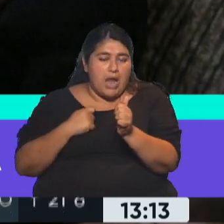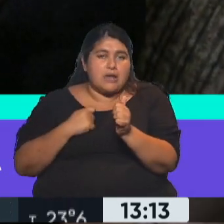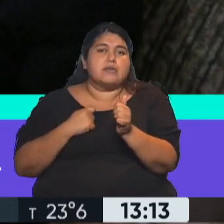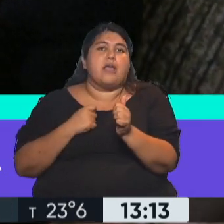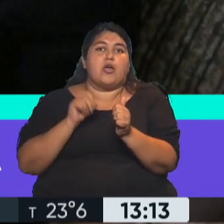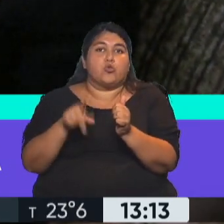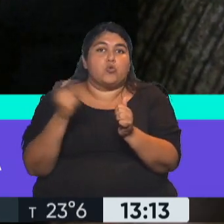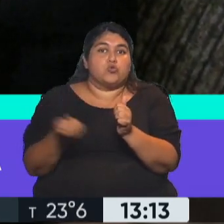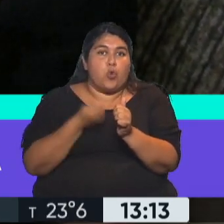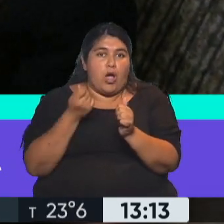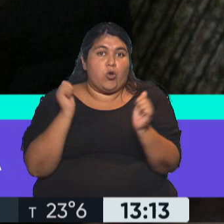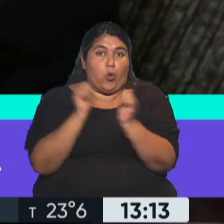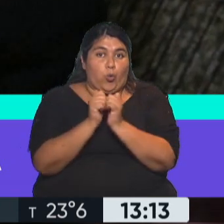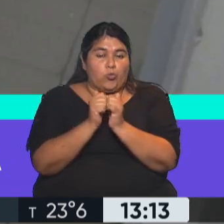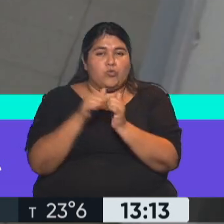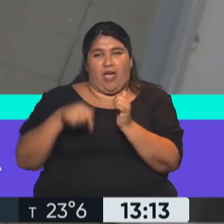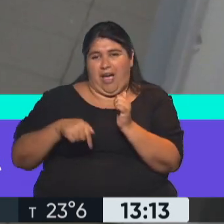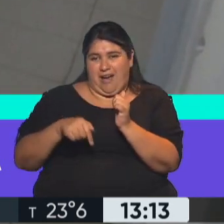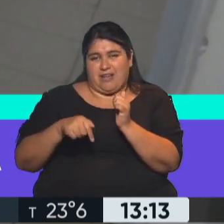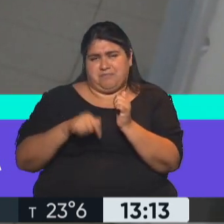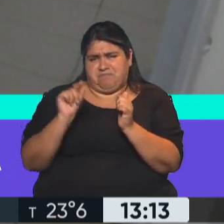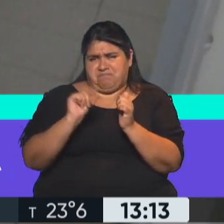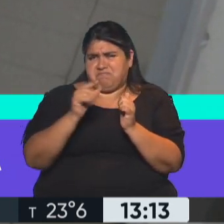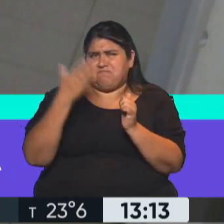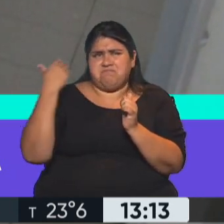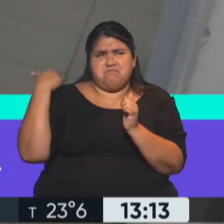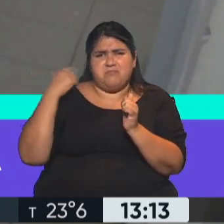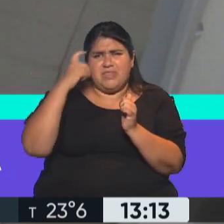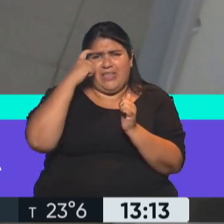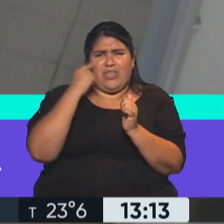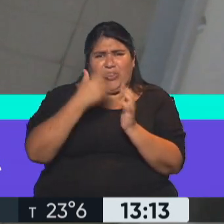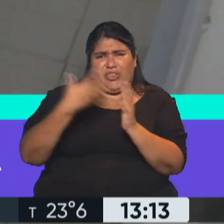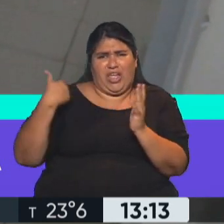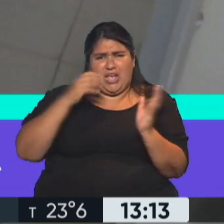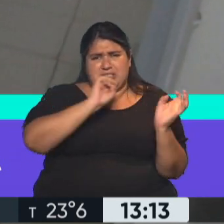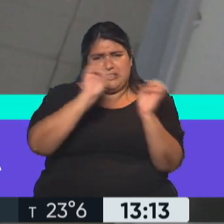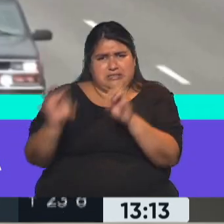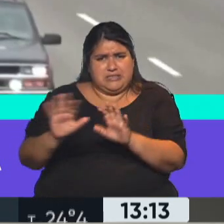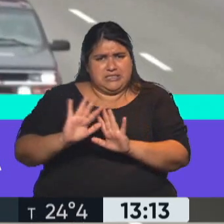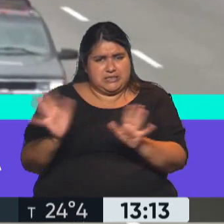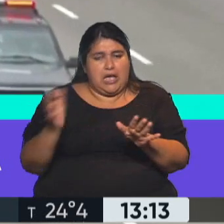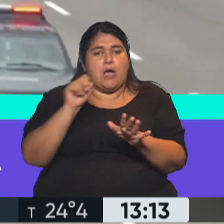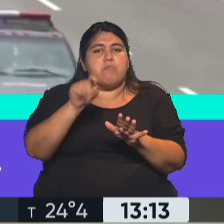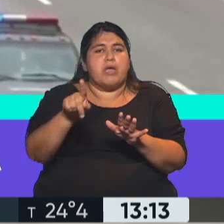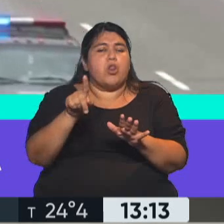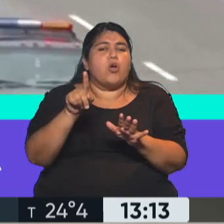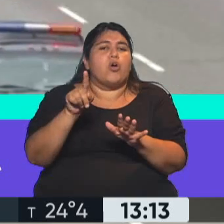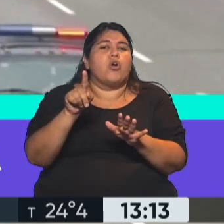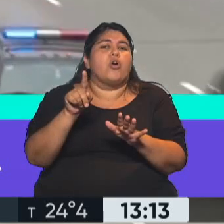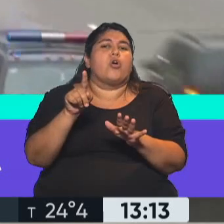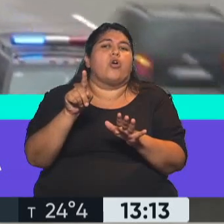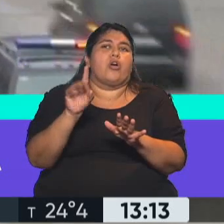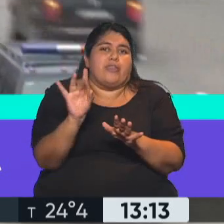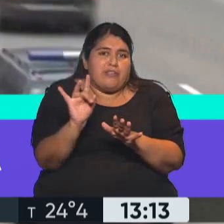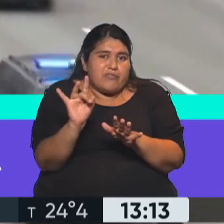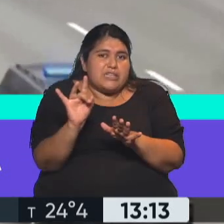los suegros, trajeron a los suegros hace ya alrededor de 10 días desde Ucrania, pero les está costando un poco conseguir el